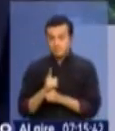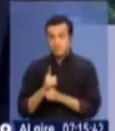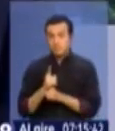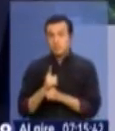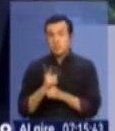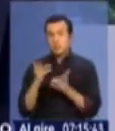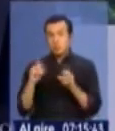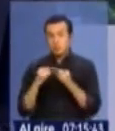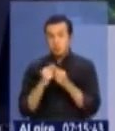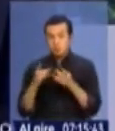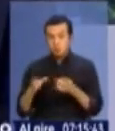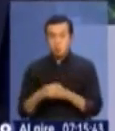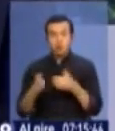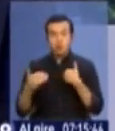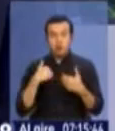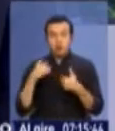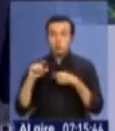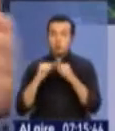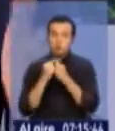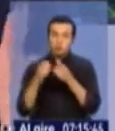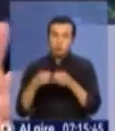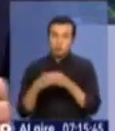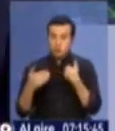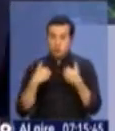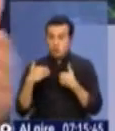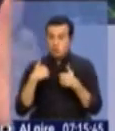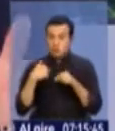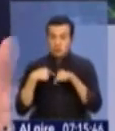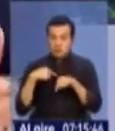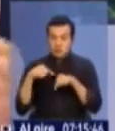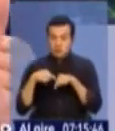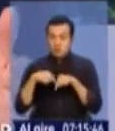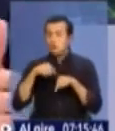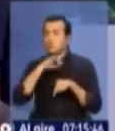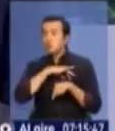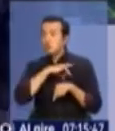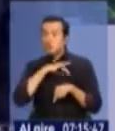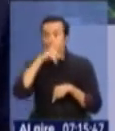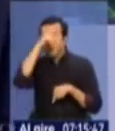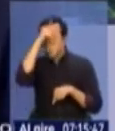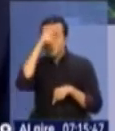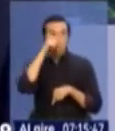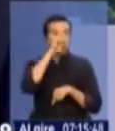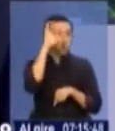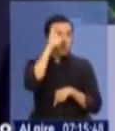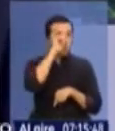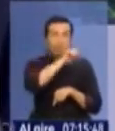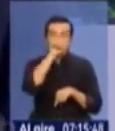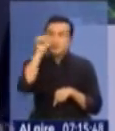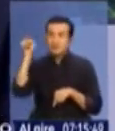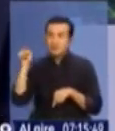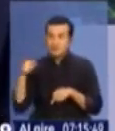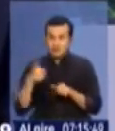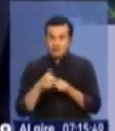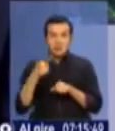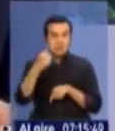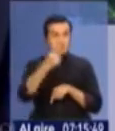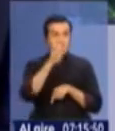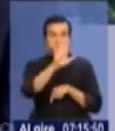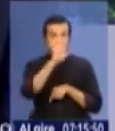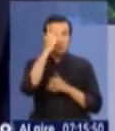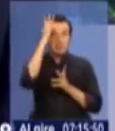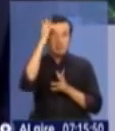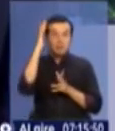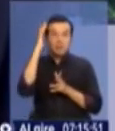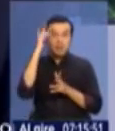de teatro no de repente están cerca están en chile están en perú están en colombia y ellos ya saben que el festival va a ser en esa fecha